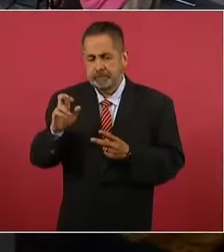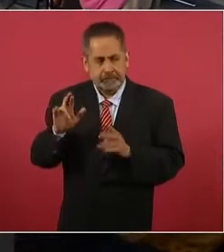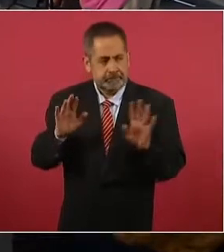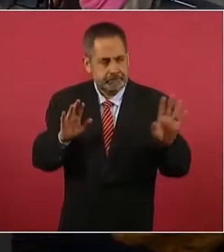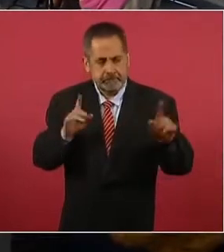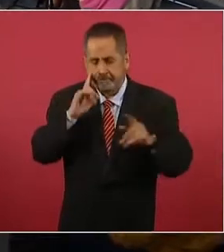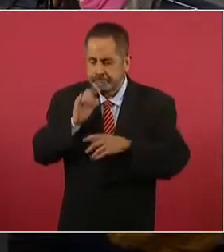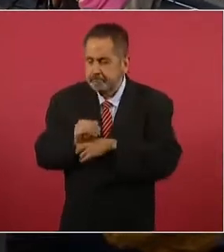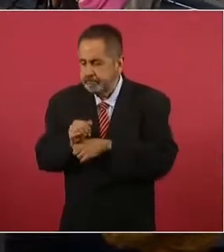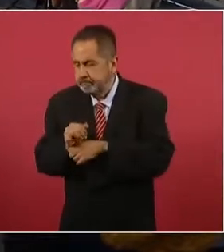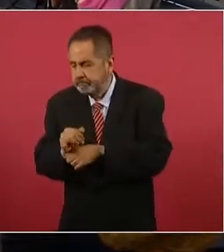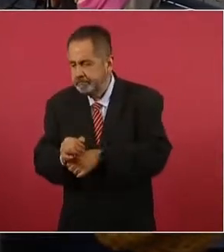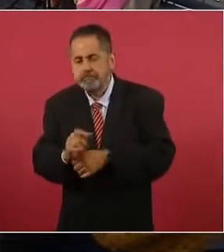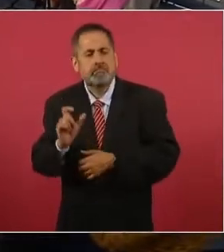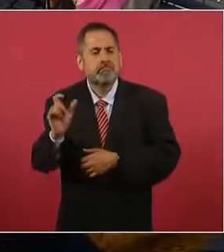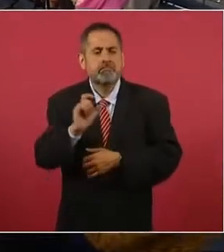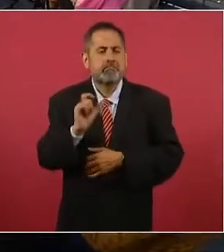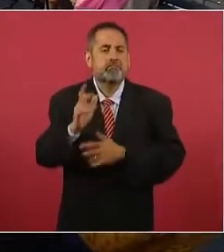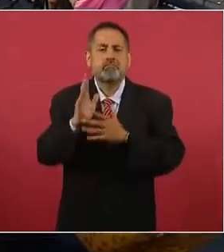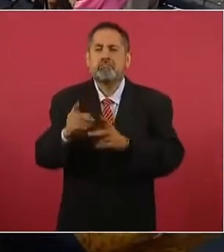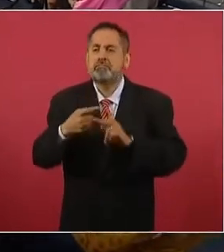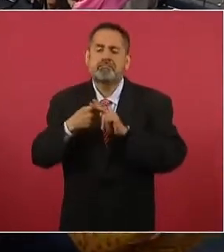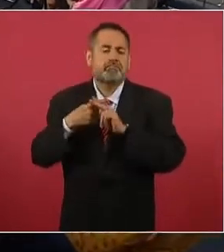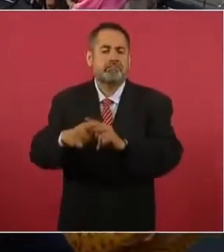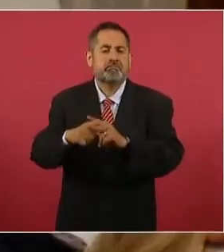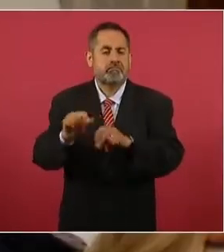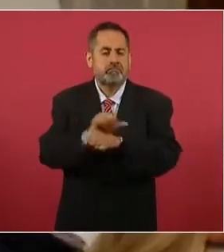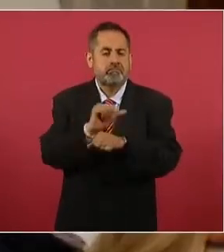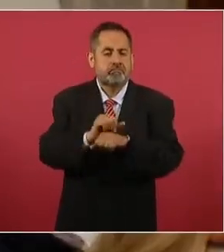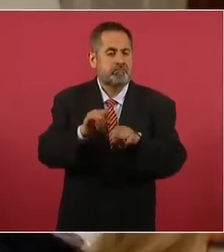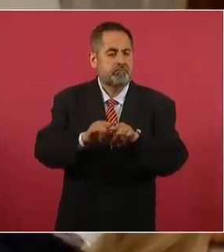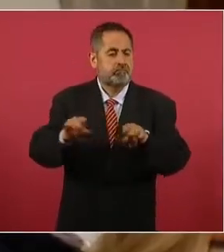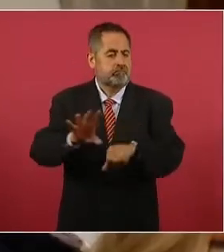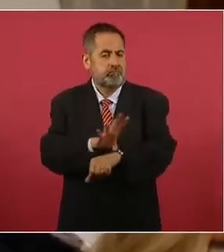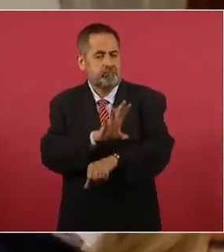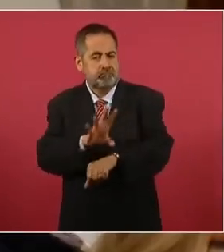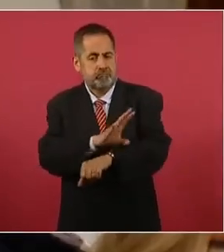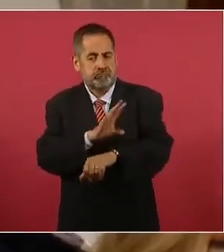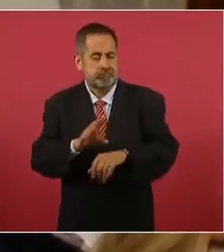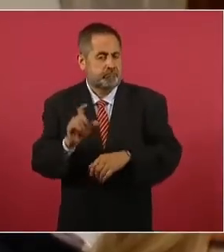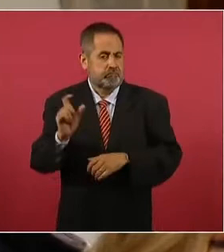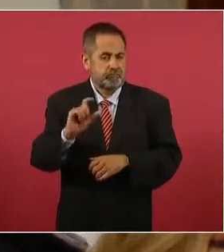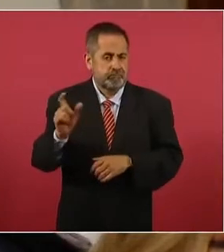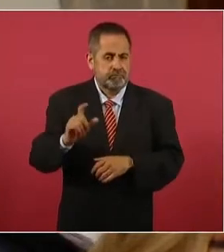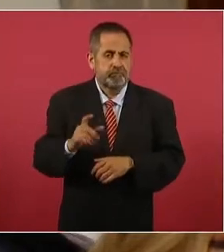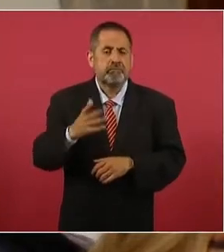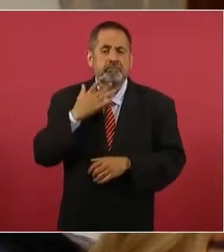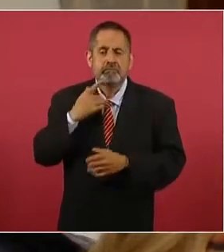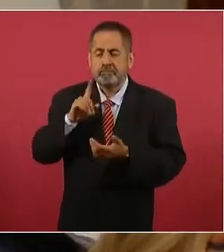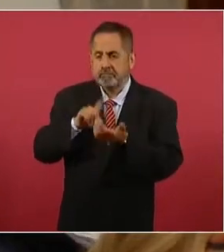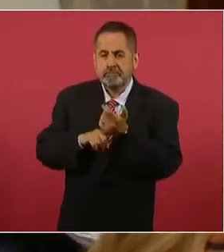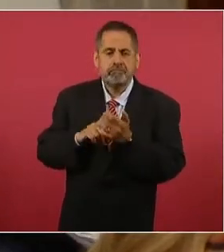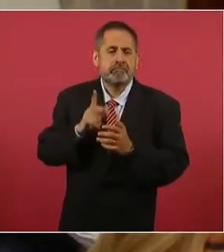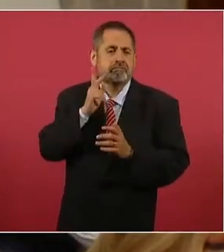tarea de investigar cuándo van a venir, que ya no va a haber de combustión,